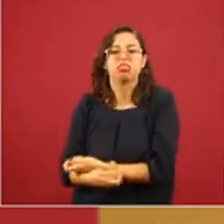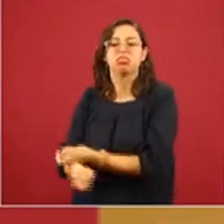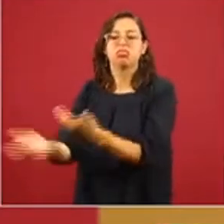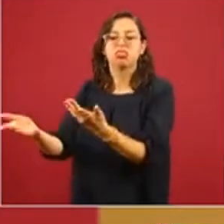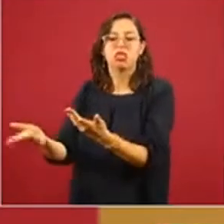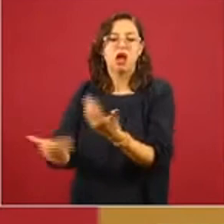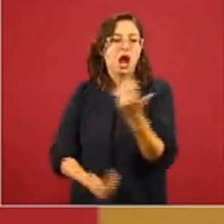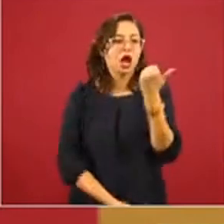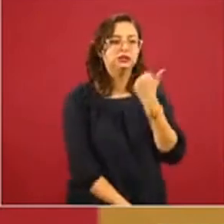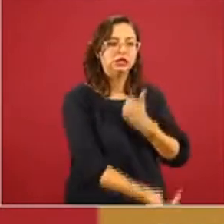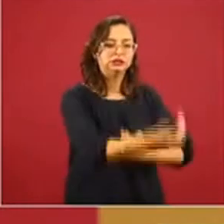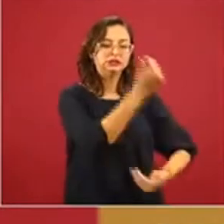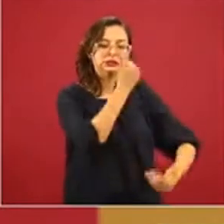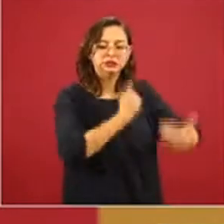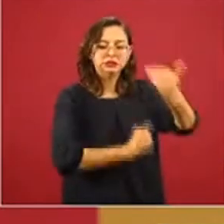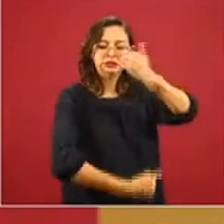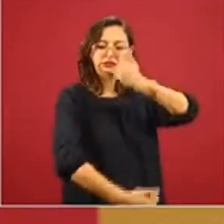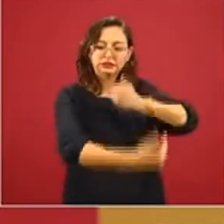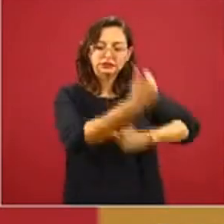saturadas.